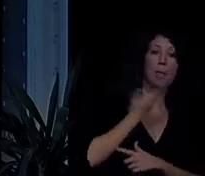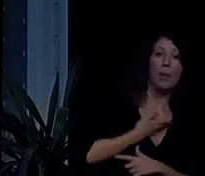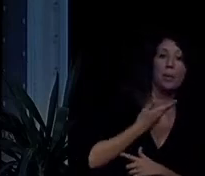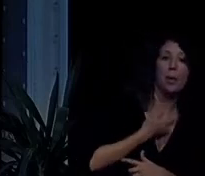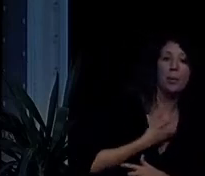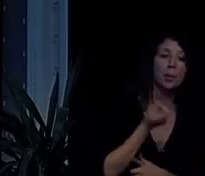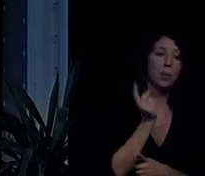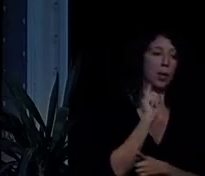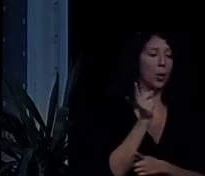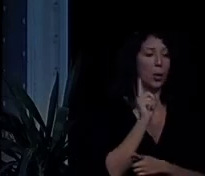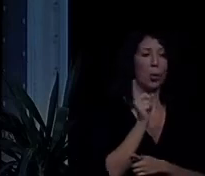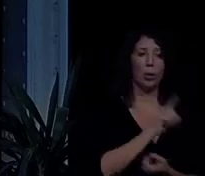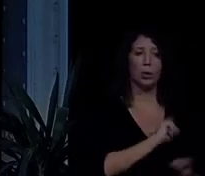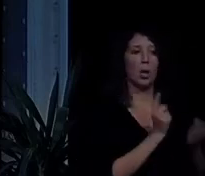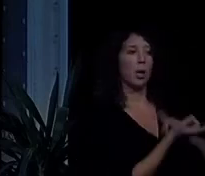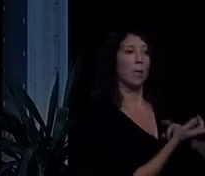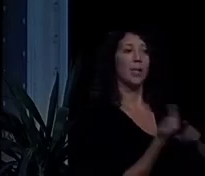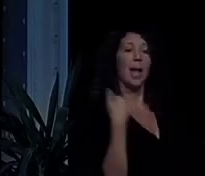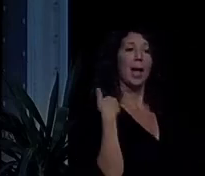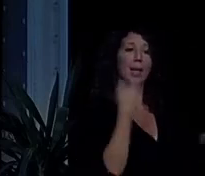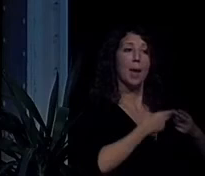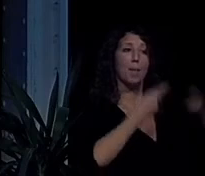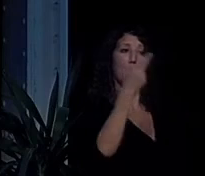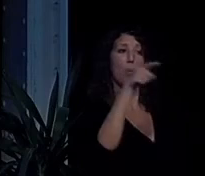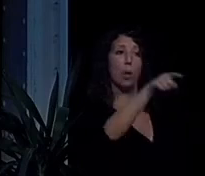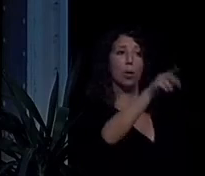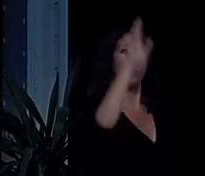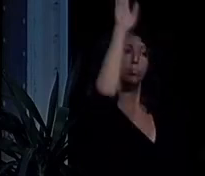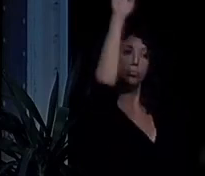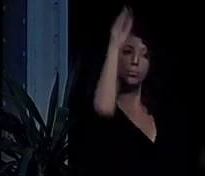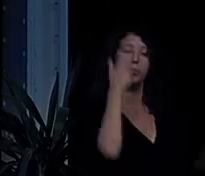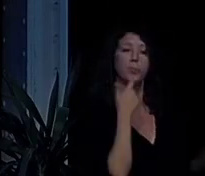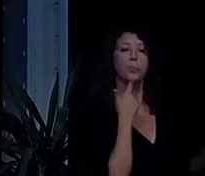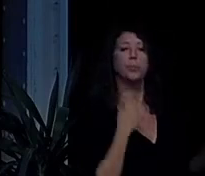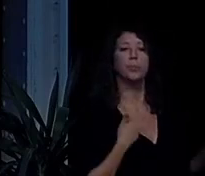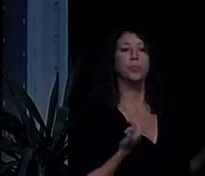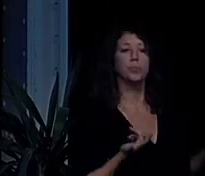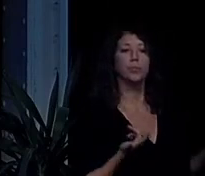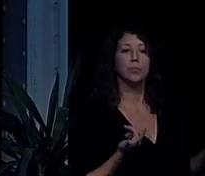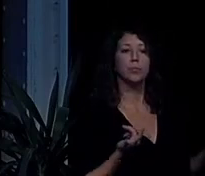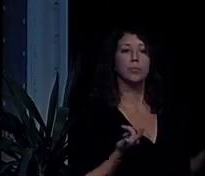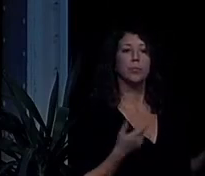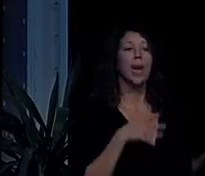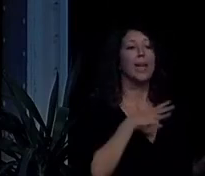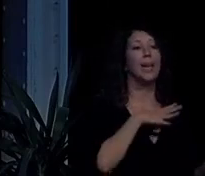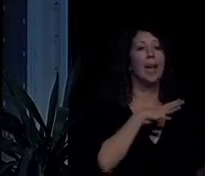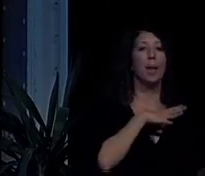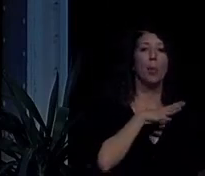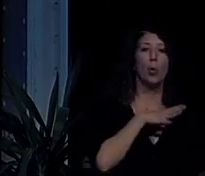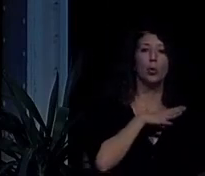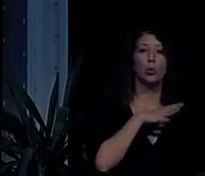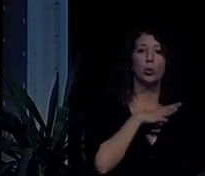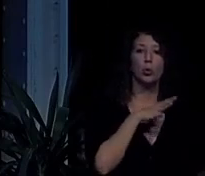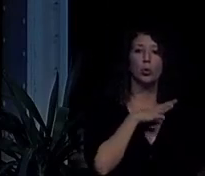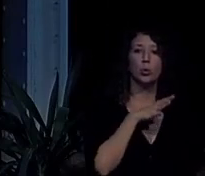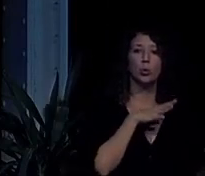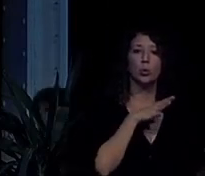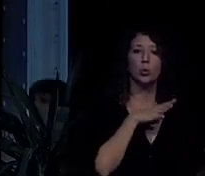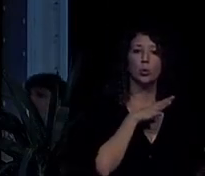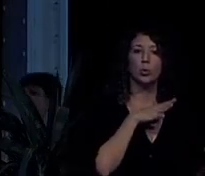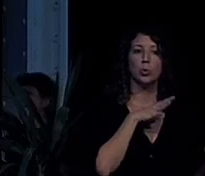Ayer una persona del público en una intervención me llamó la atención porque dijo que teníamos que dejar